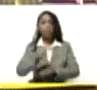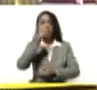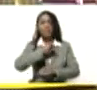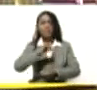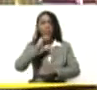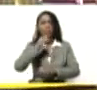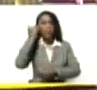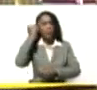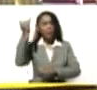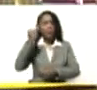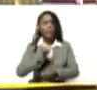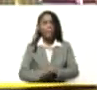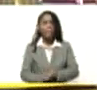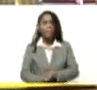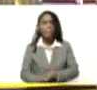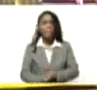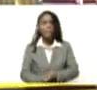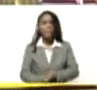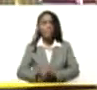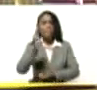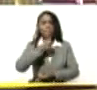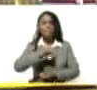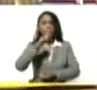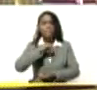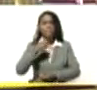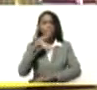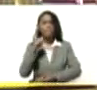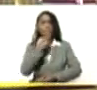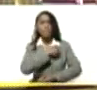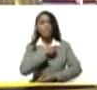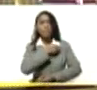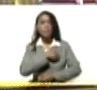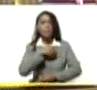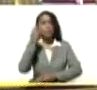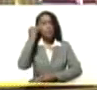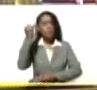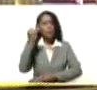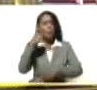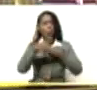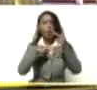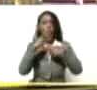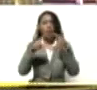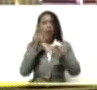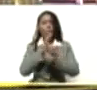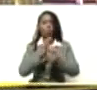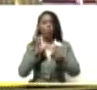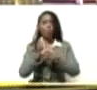resistencia ideológica, resistencia moral, ideológica, política, cultural.